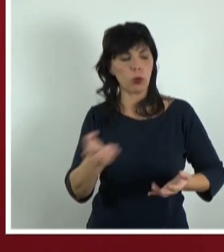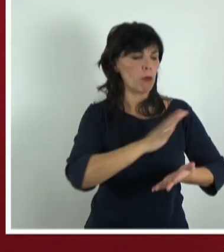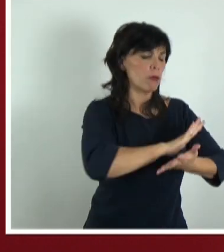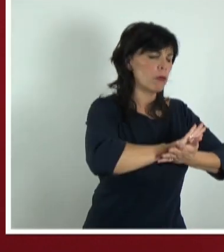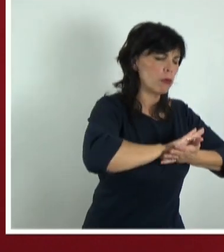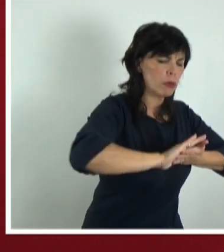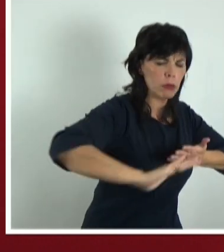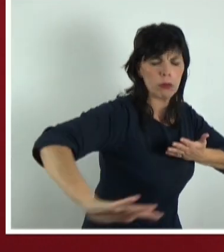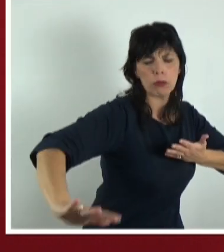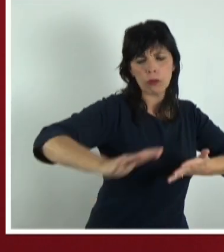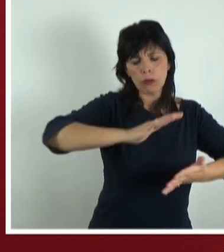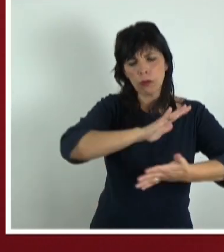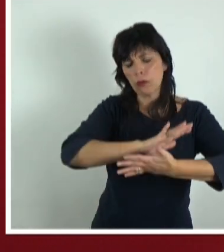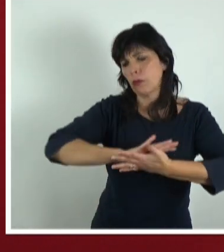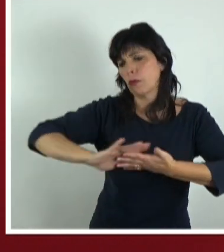eternidades.